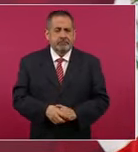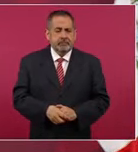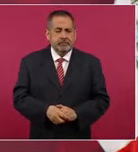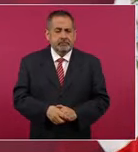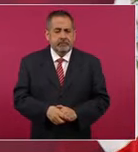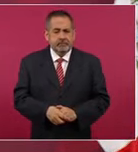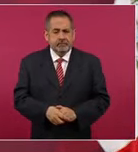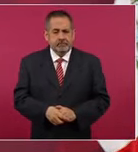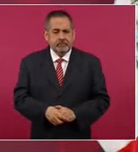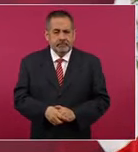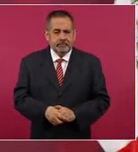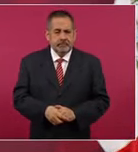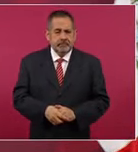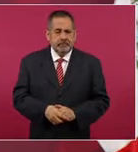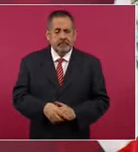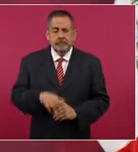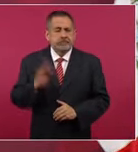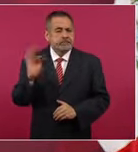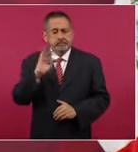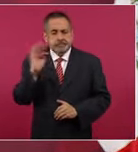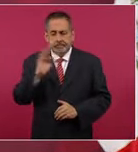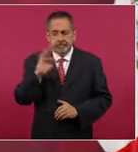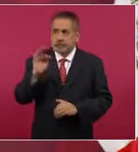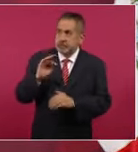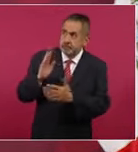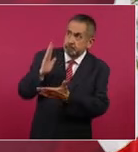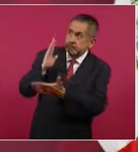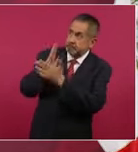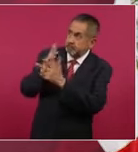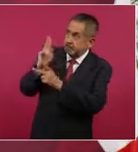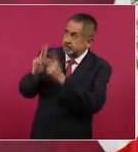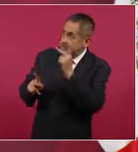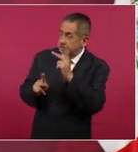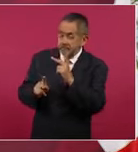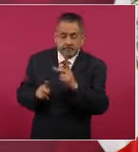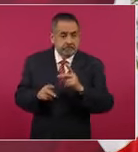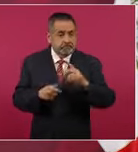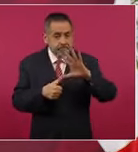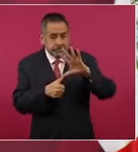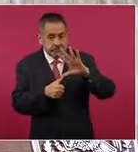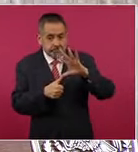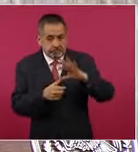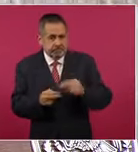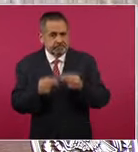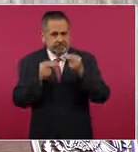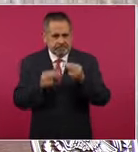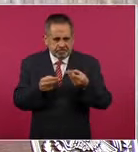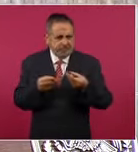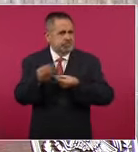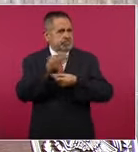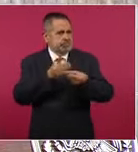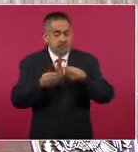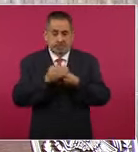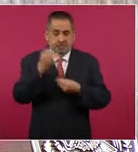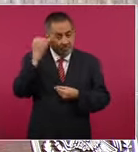Si se sustituyen esas importaciones, imagínense cuánta